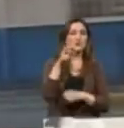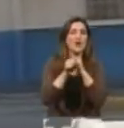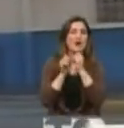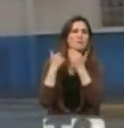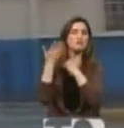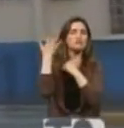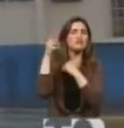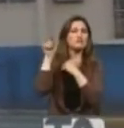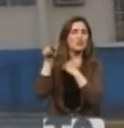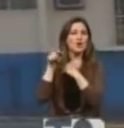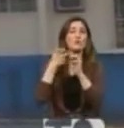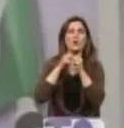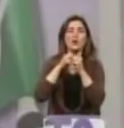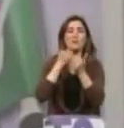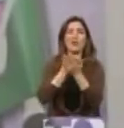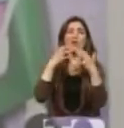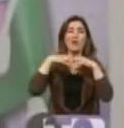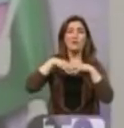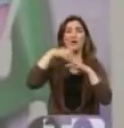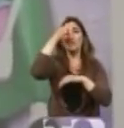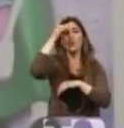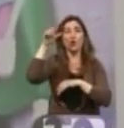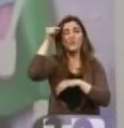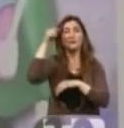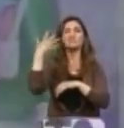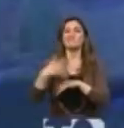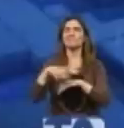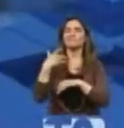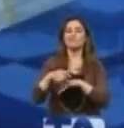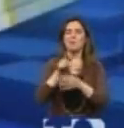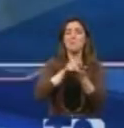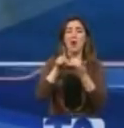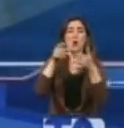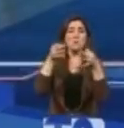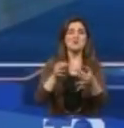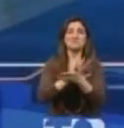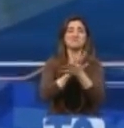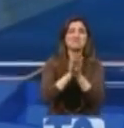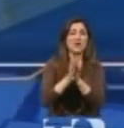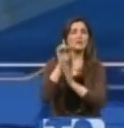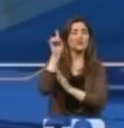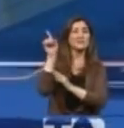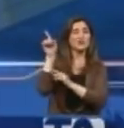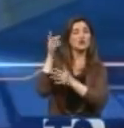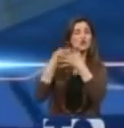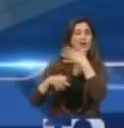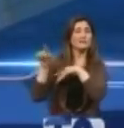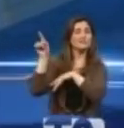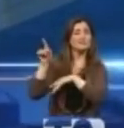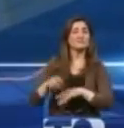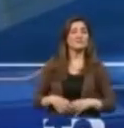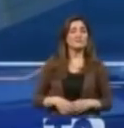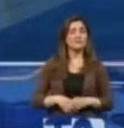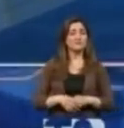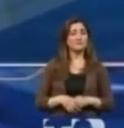de historia no es la única en crisis por las deudas del Estado. Se calcula que los incumplimientos de pago del gobierno llegan a 258 millones de